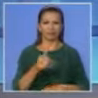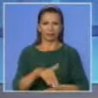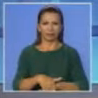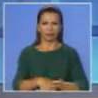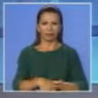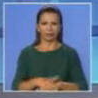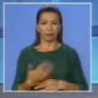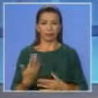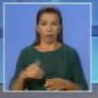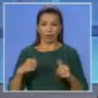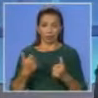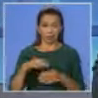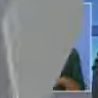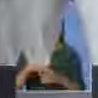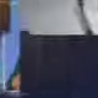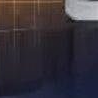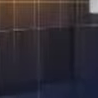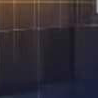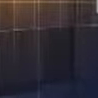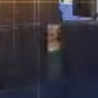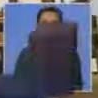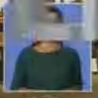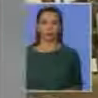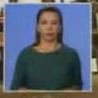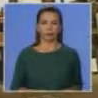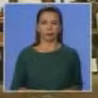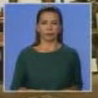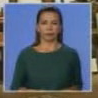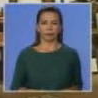Cuéntanos, ¿votaron ya los asambleístas?